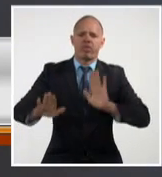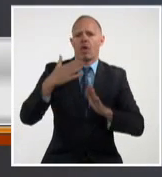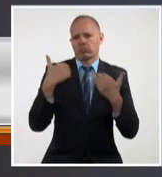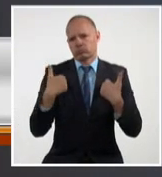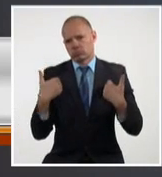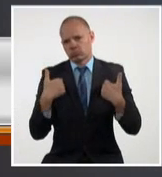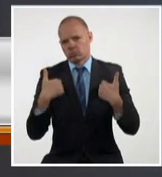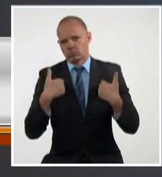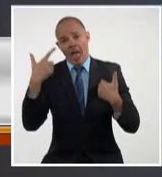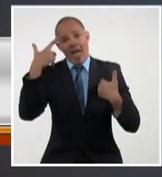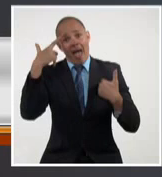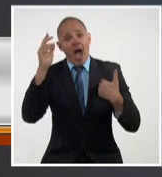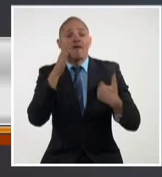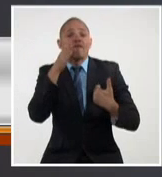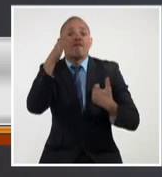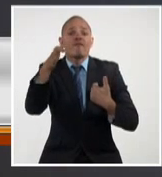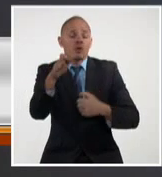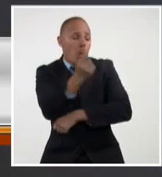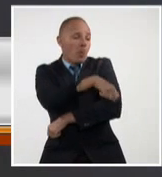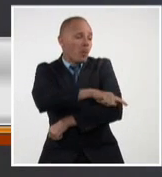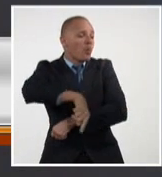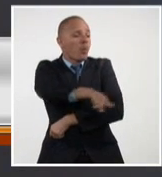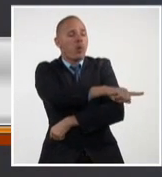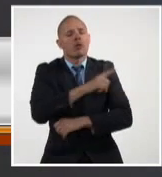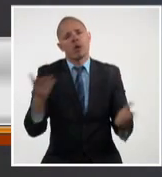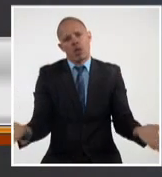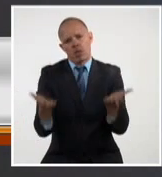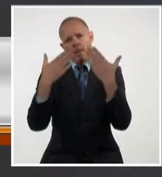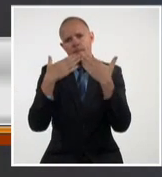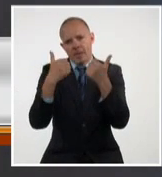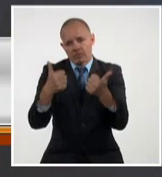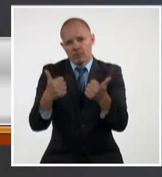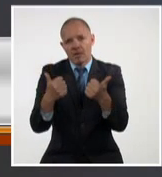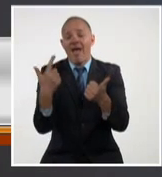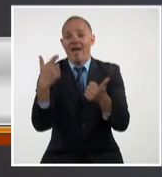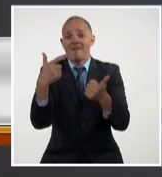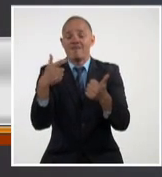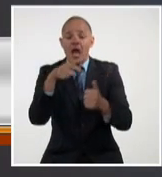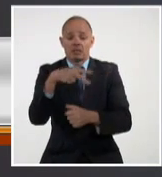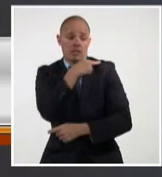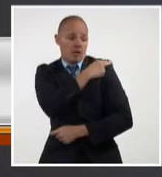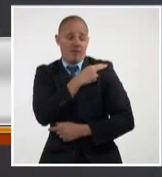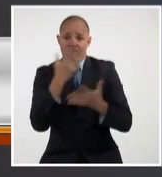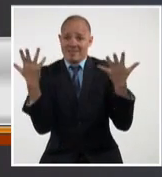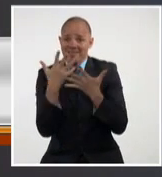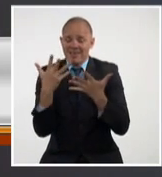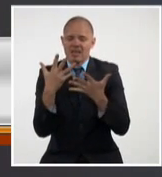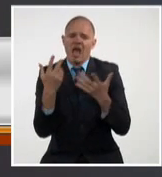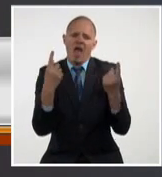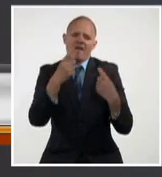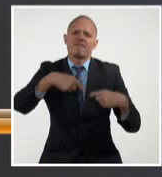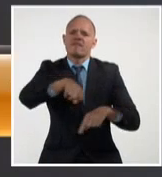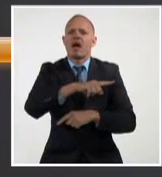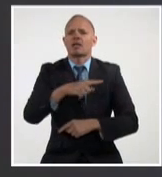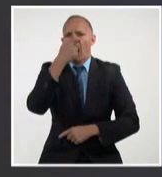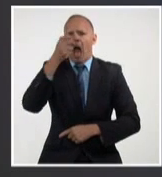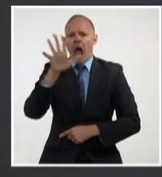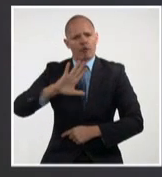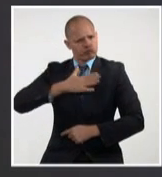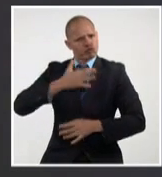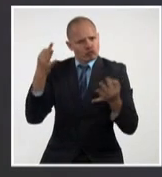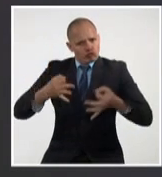porvenir a nuestros pueblos. Necesitamos líderes africanos que dejen de comportarse como marionetas que bailan cada vez